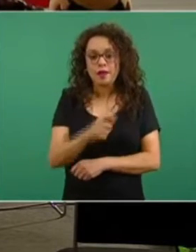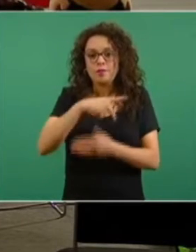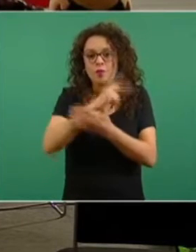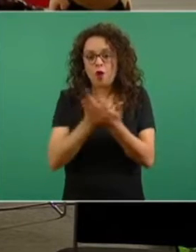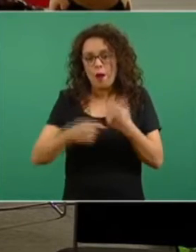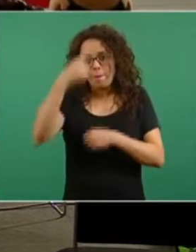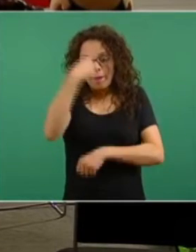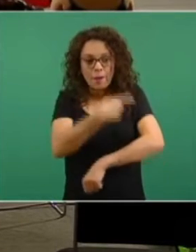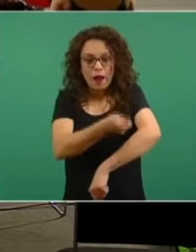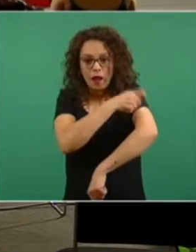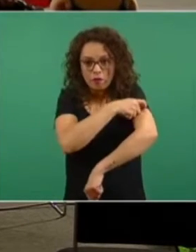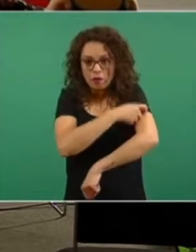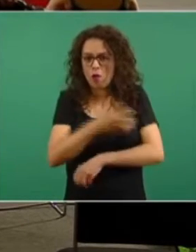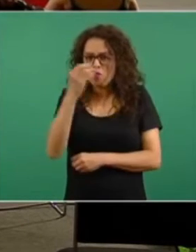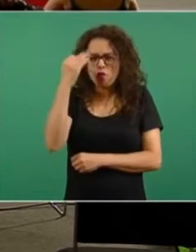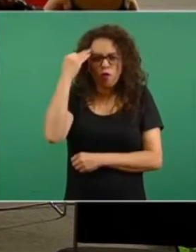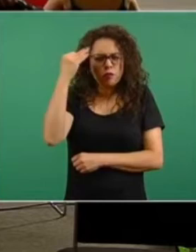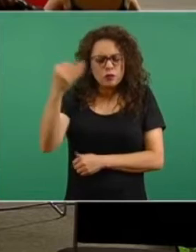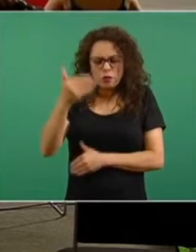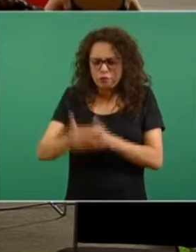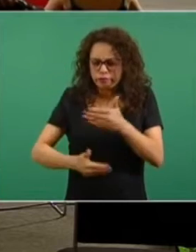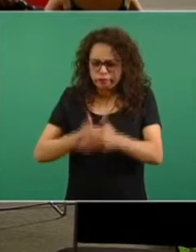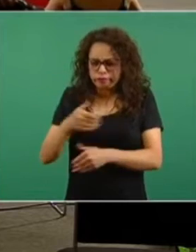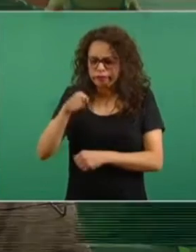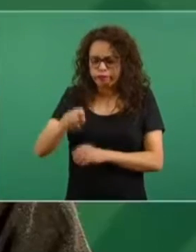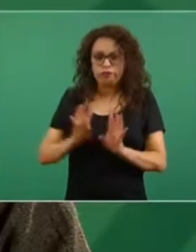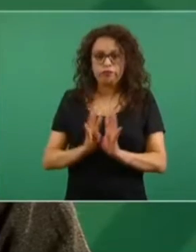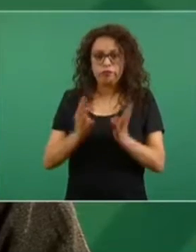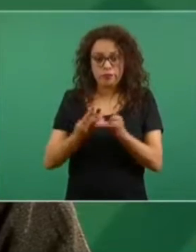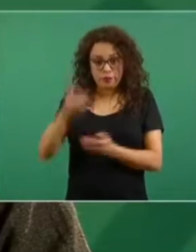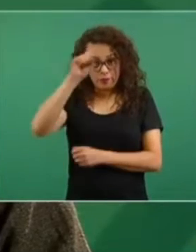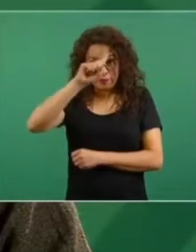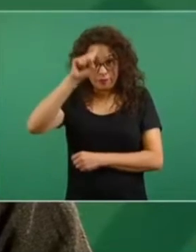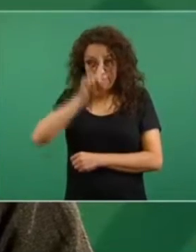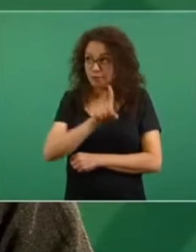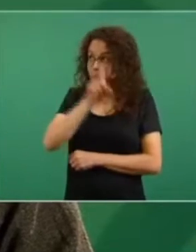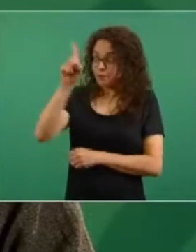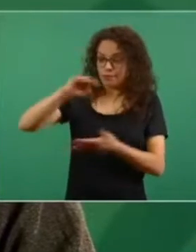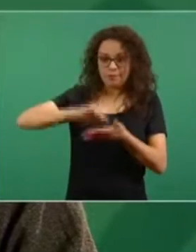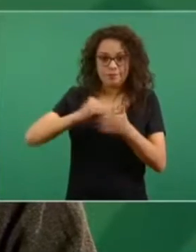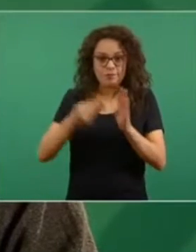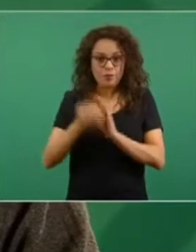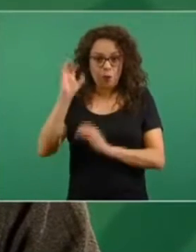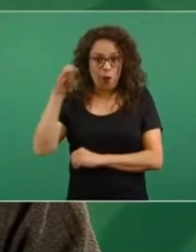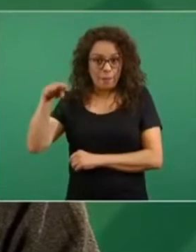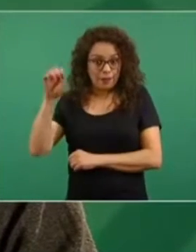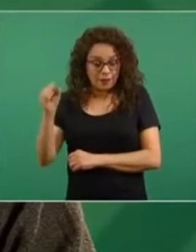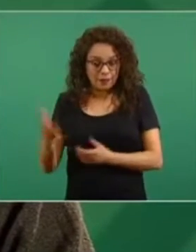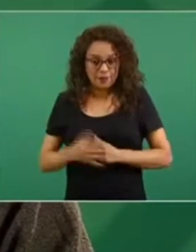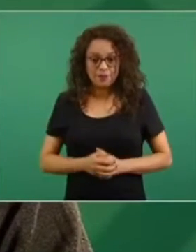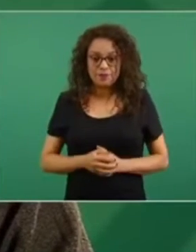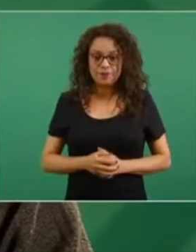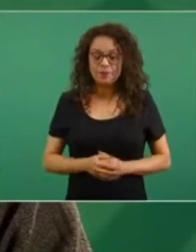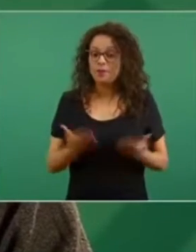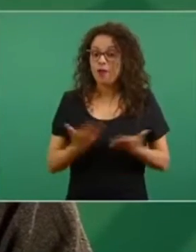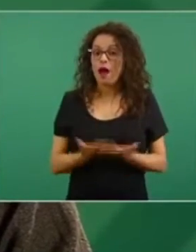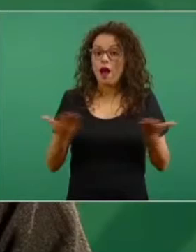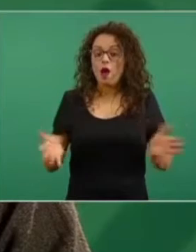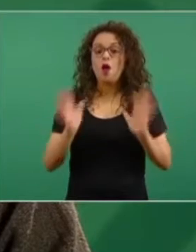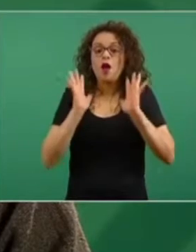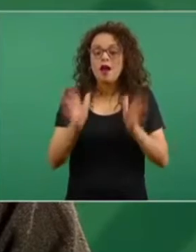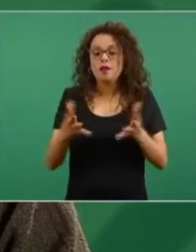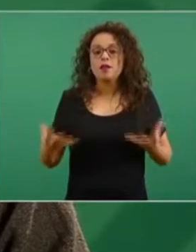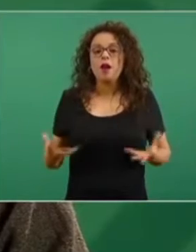asesor, ha sido por mucho tiempo miembro del Grupo Asesor Estratégico de la Organización Mundial de la Salud y ahora ya además está en el Grupo